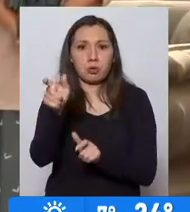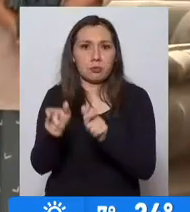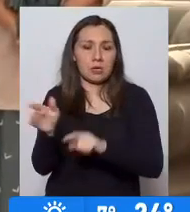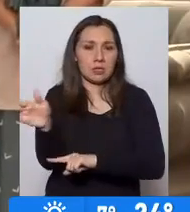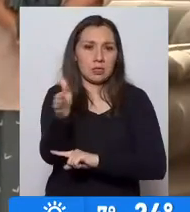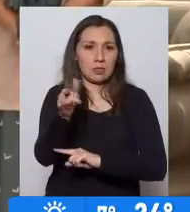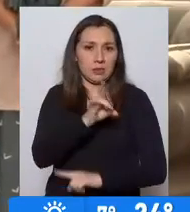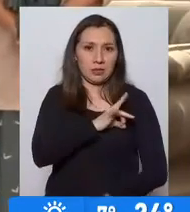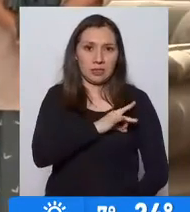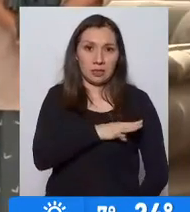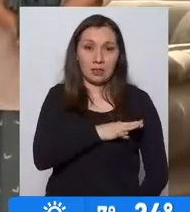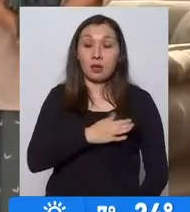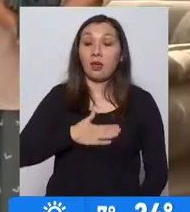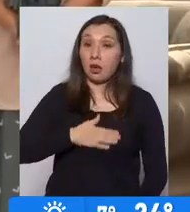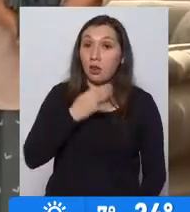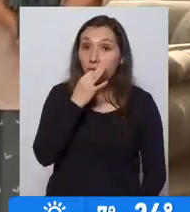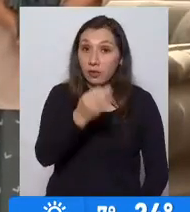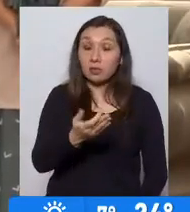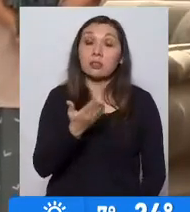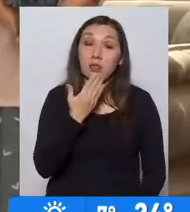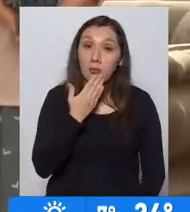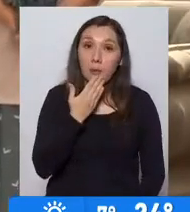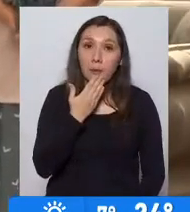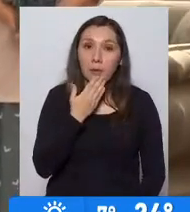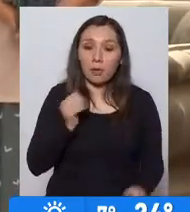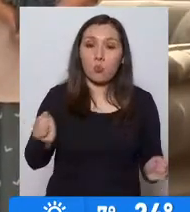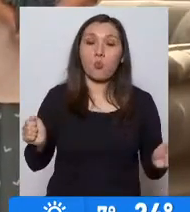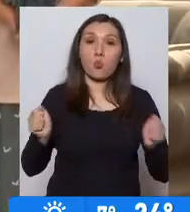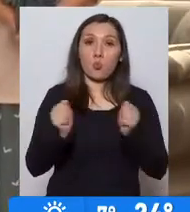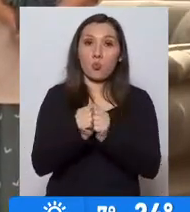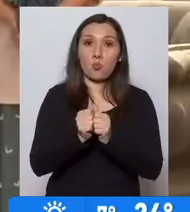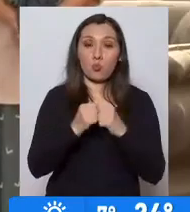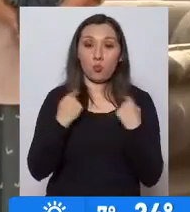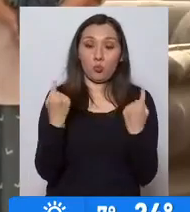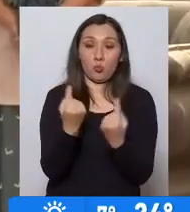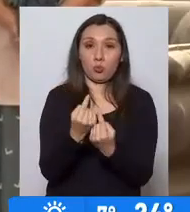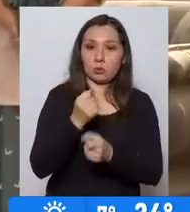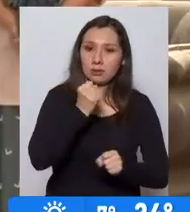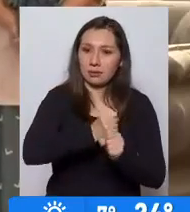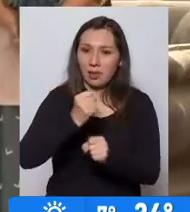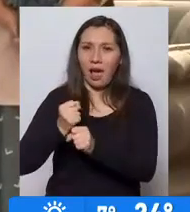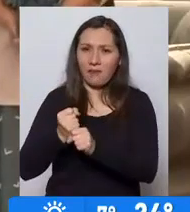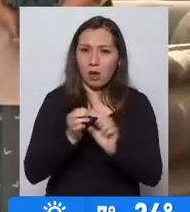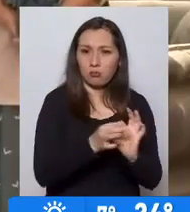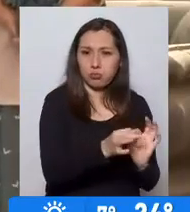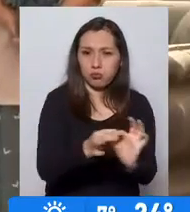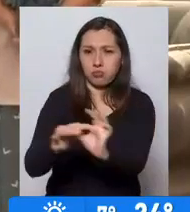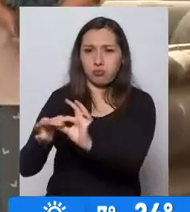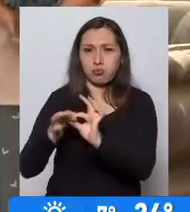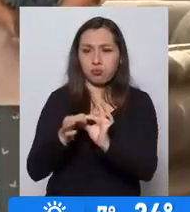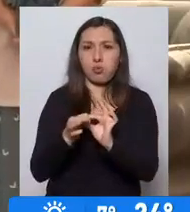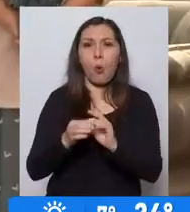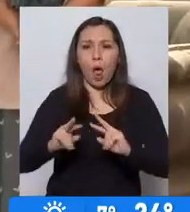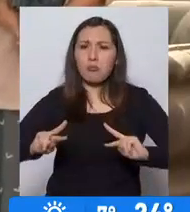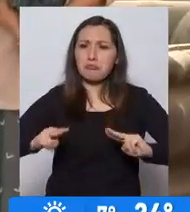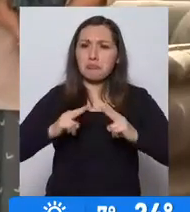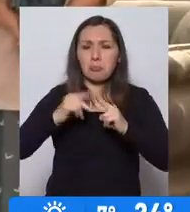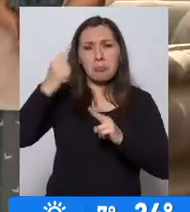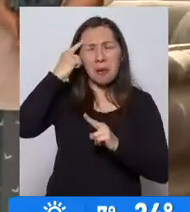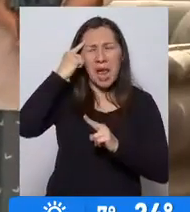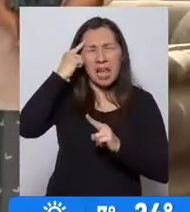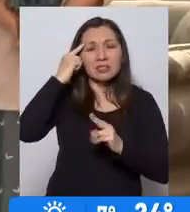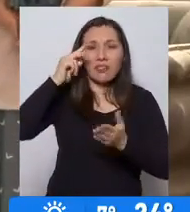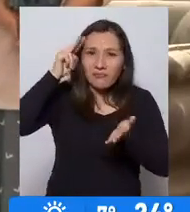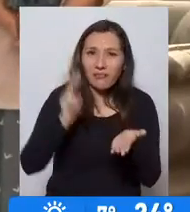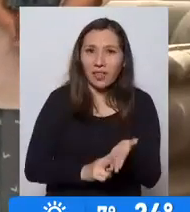compatriotas. Y quiero decirles también que juntos, trabajando con unidad, con espíritu constructivo, de